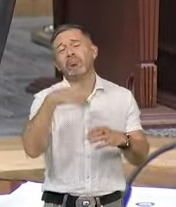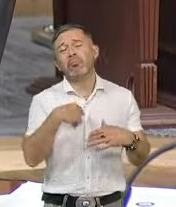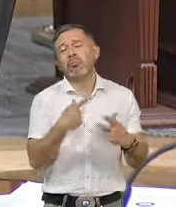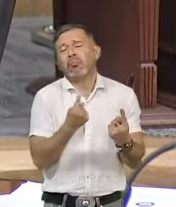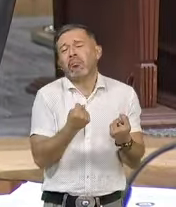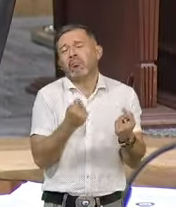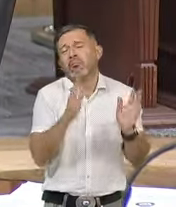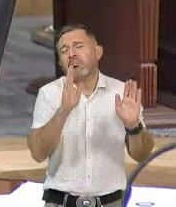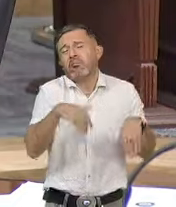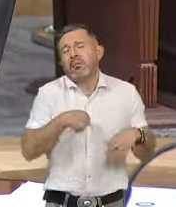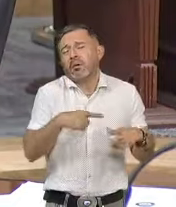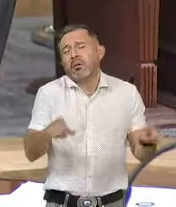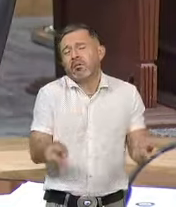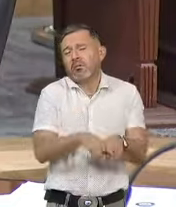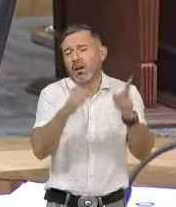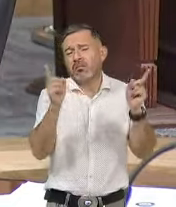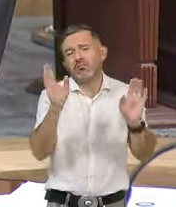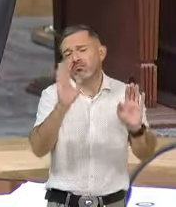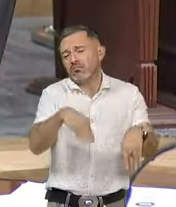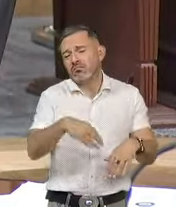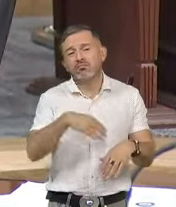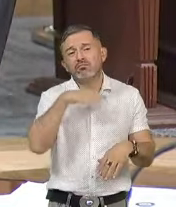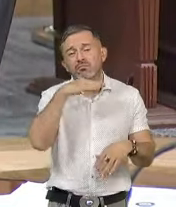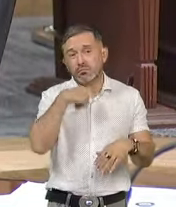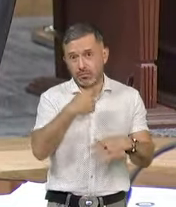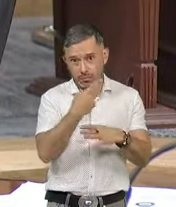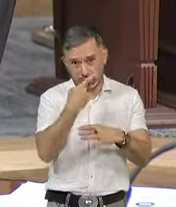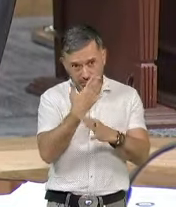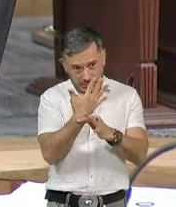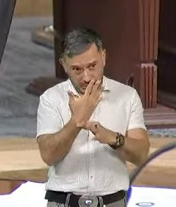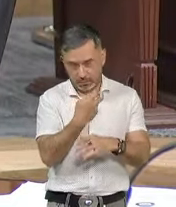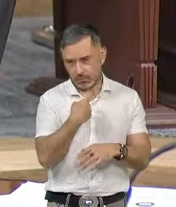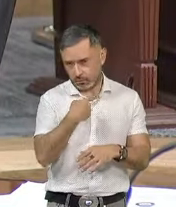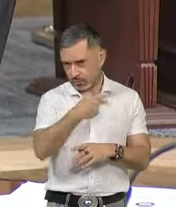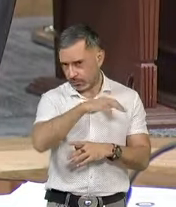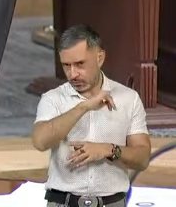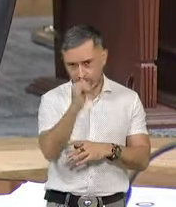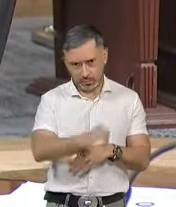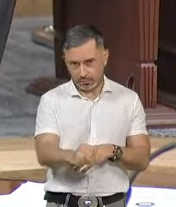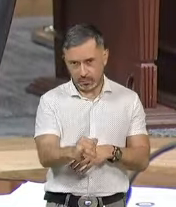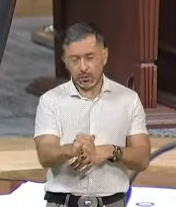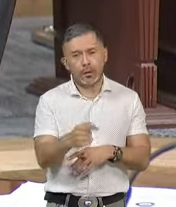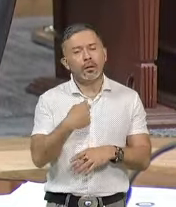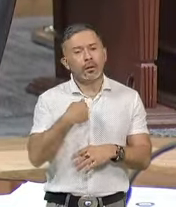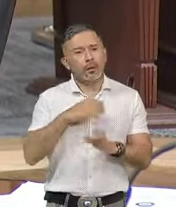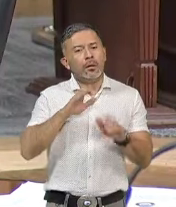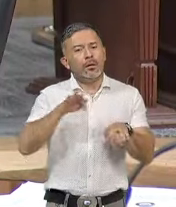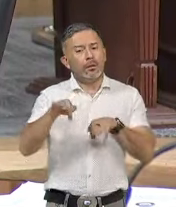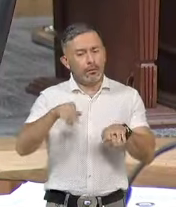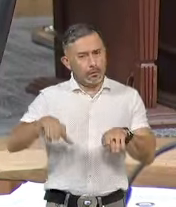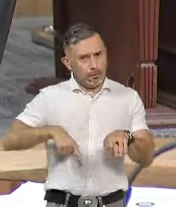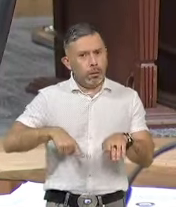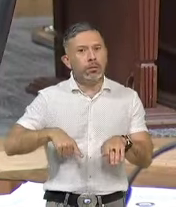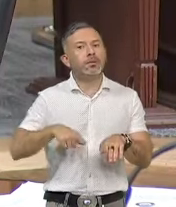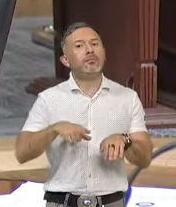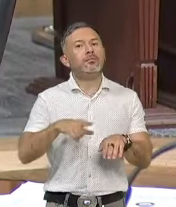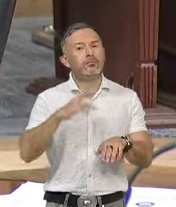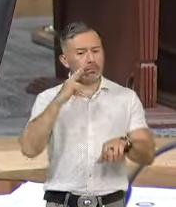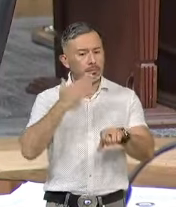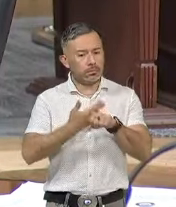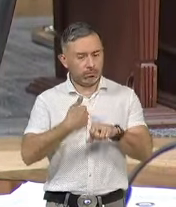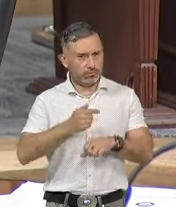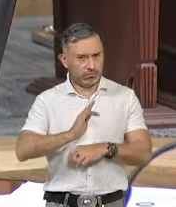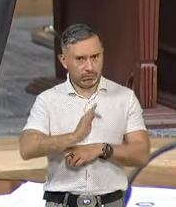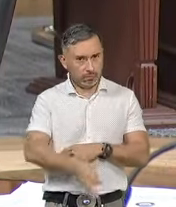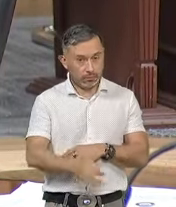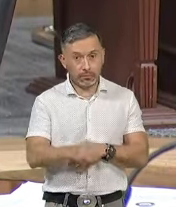el planteamiento No dije esas manifestaciones porque me hago cargo como funcionaria pública de mis responsabilidades y que